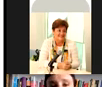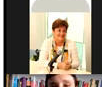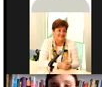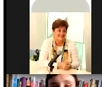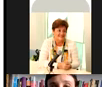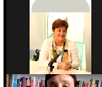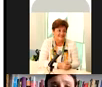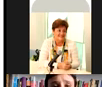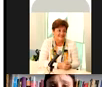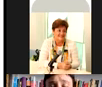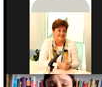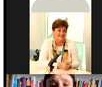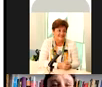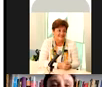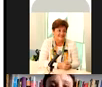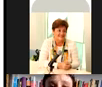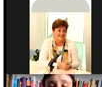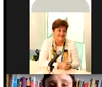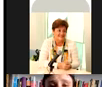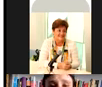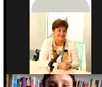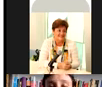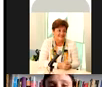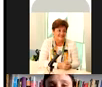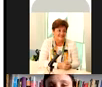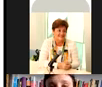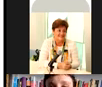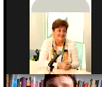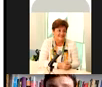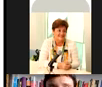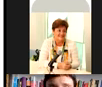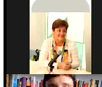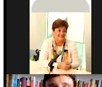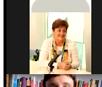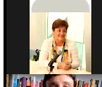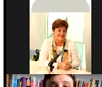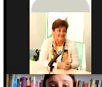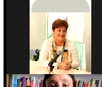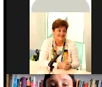comillas, divirtiendo a otras personas, o a su misma familia, o en cortes, eran objeto de burla.